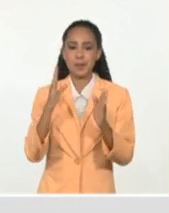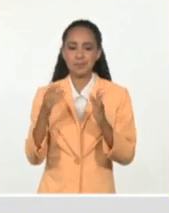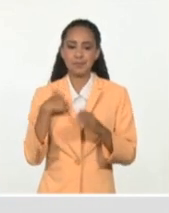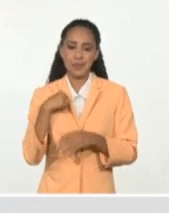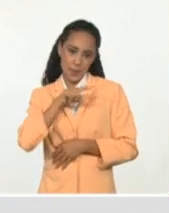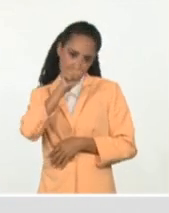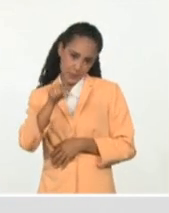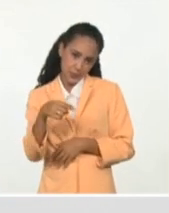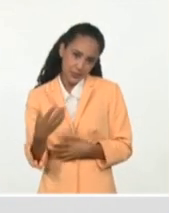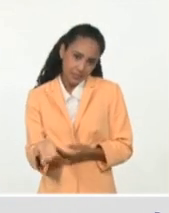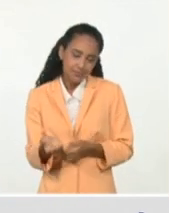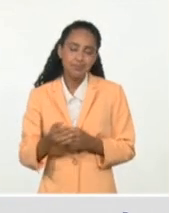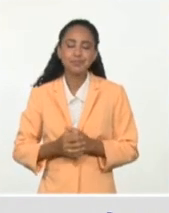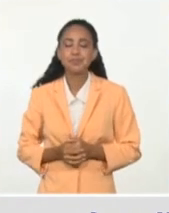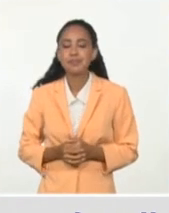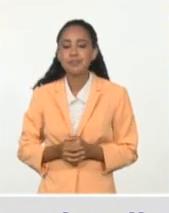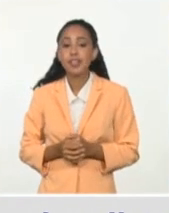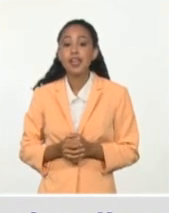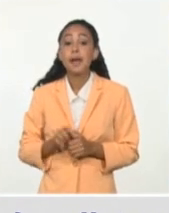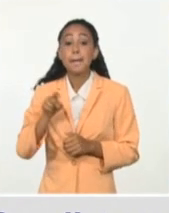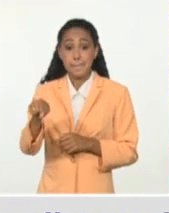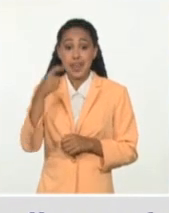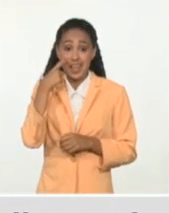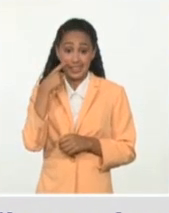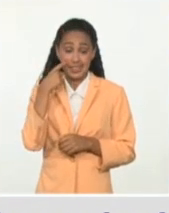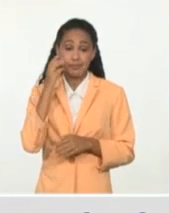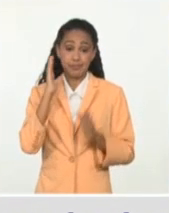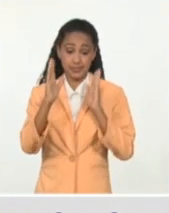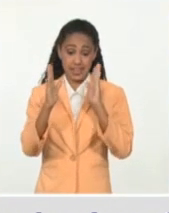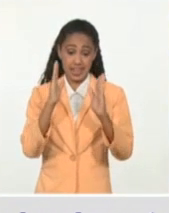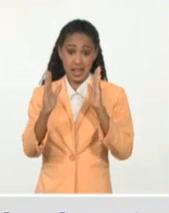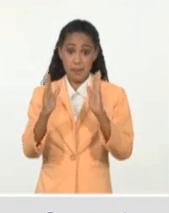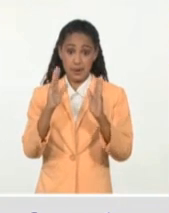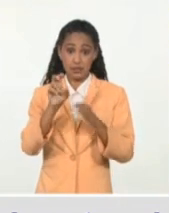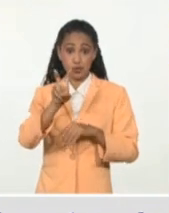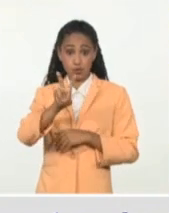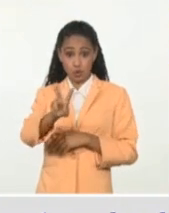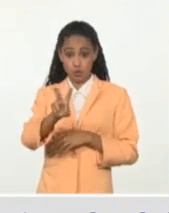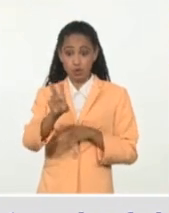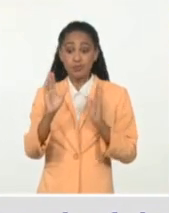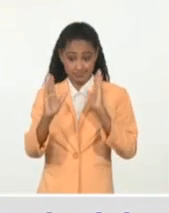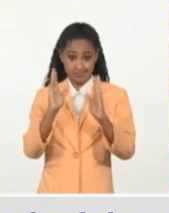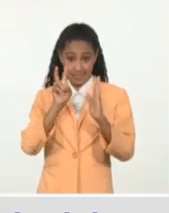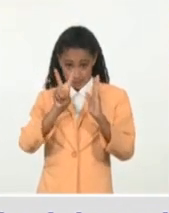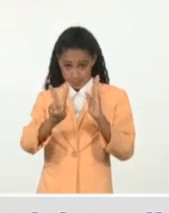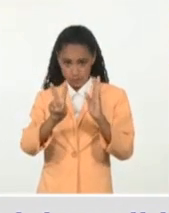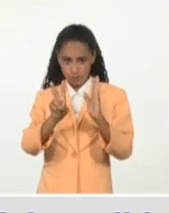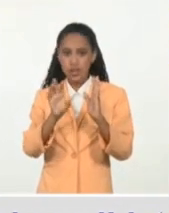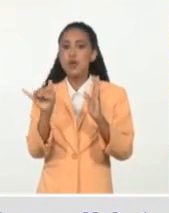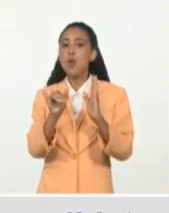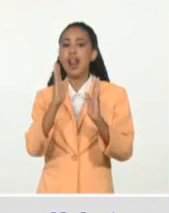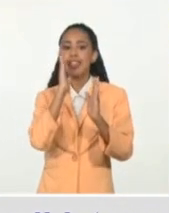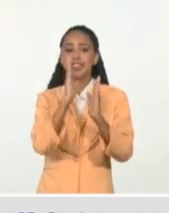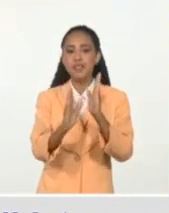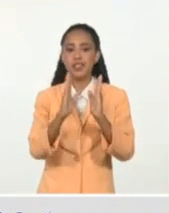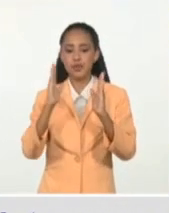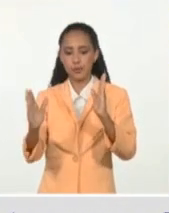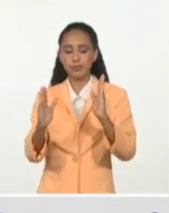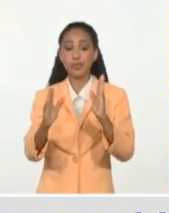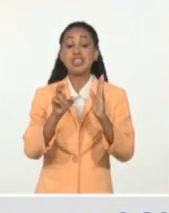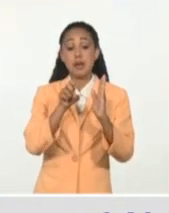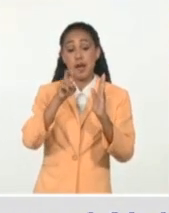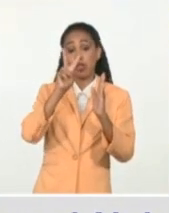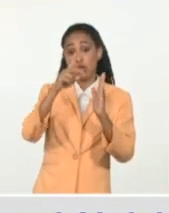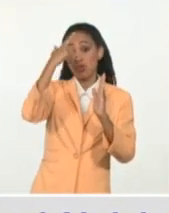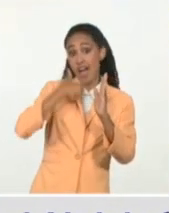Sí, este ensayo clínico fase 2 ha tenido la característica que se ha dividido en dos etapas, un 2A y un 2B. Esto